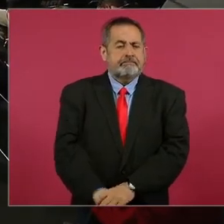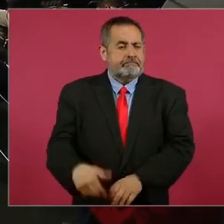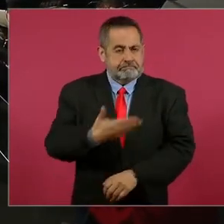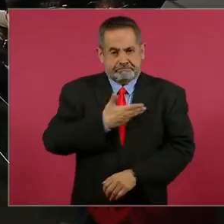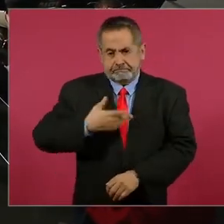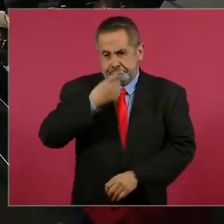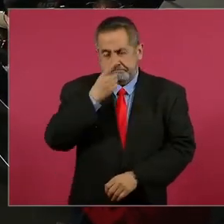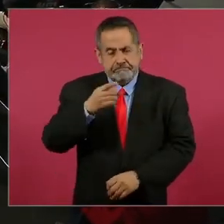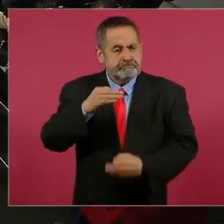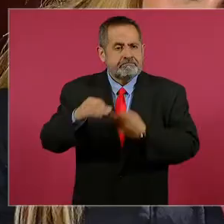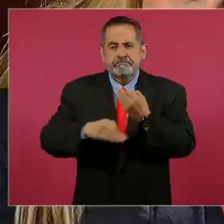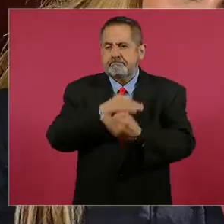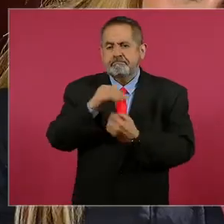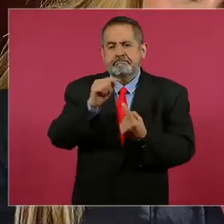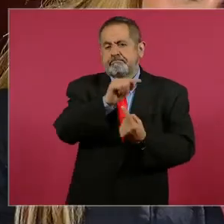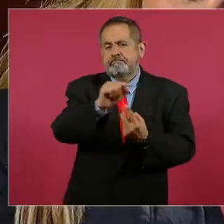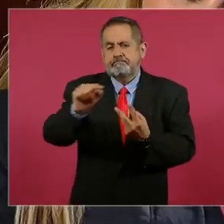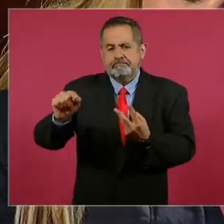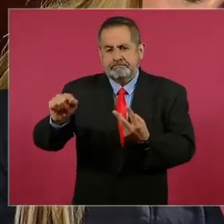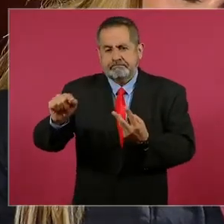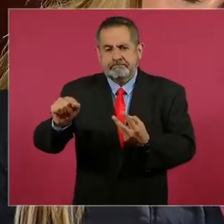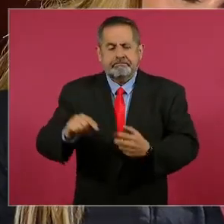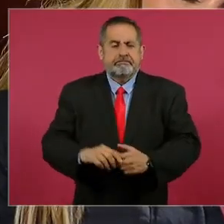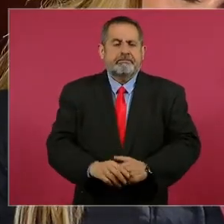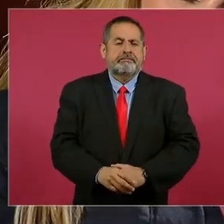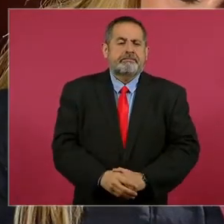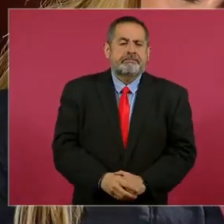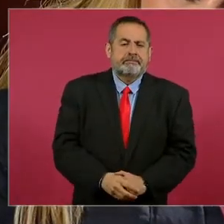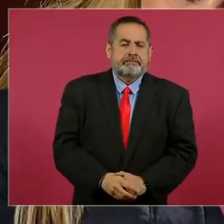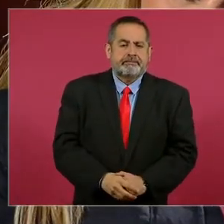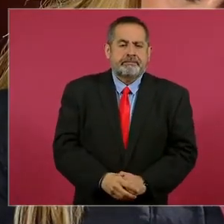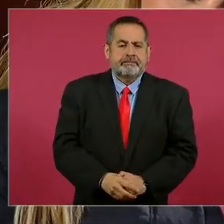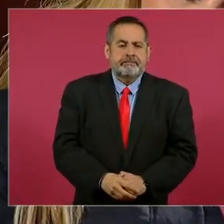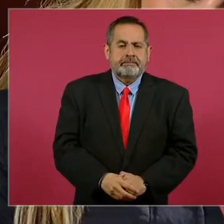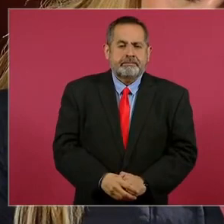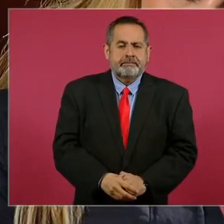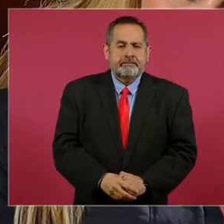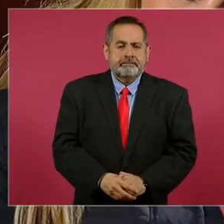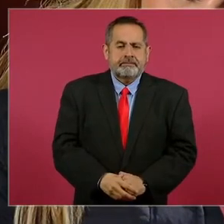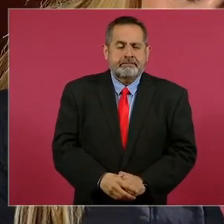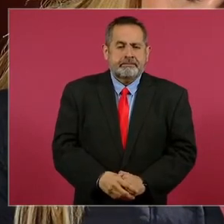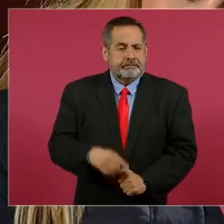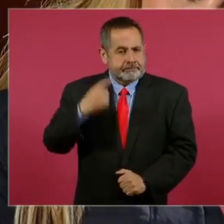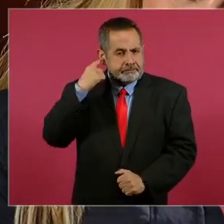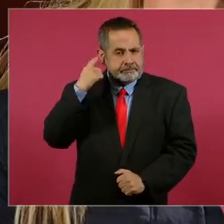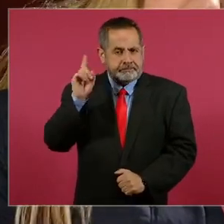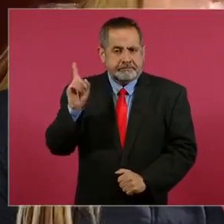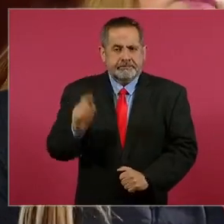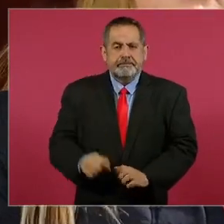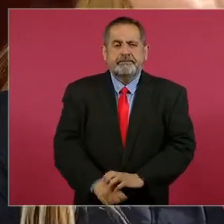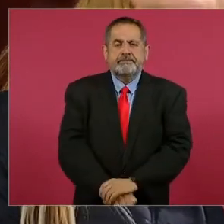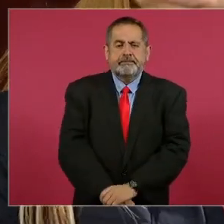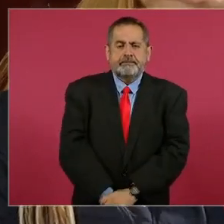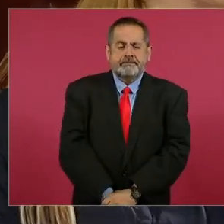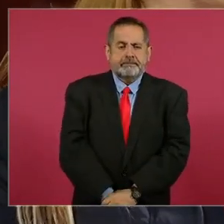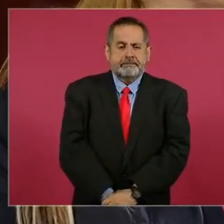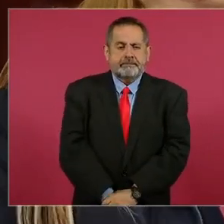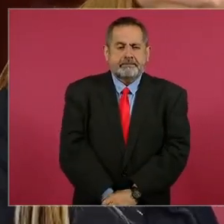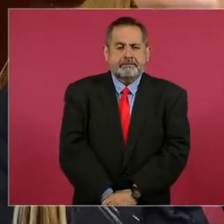Porque se creyó, de verdad, yo se lo digo con todo el respeto, creímos muchos en